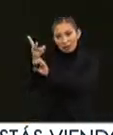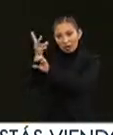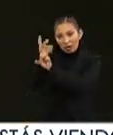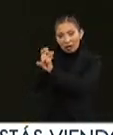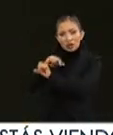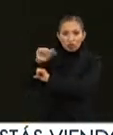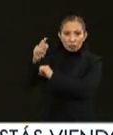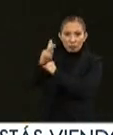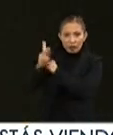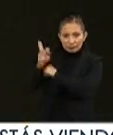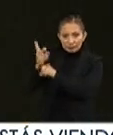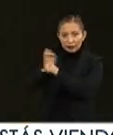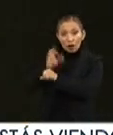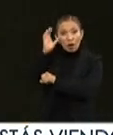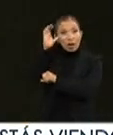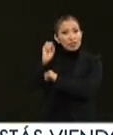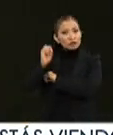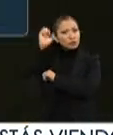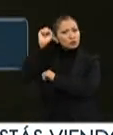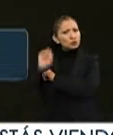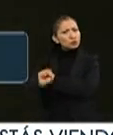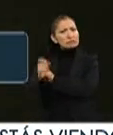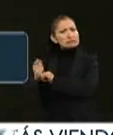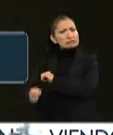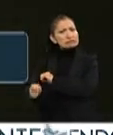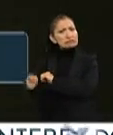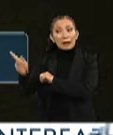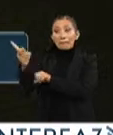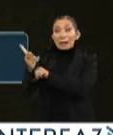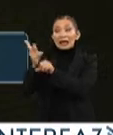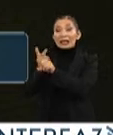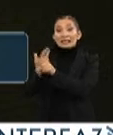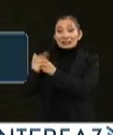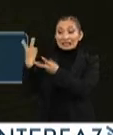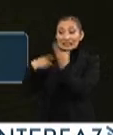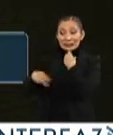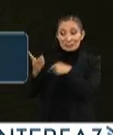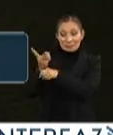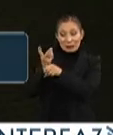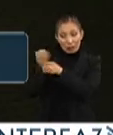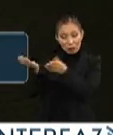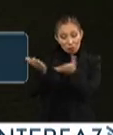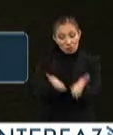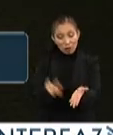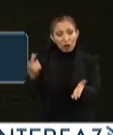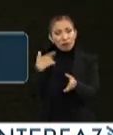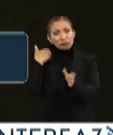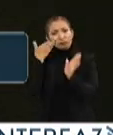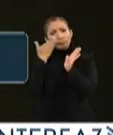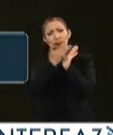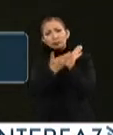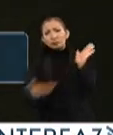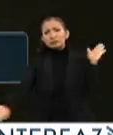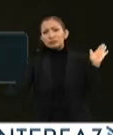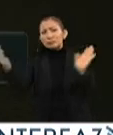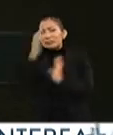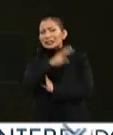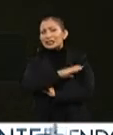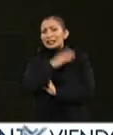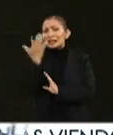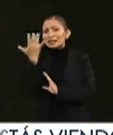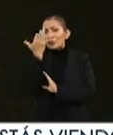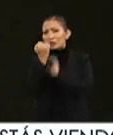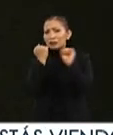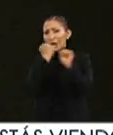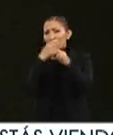invitado. Corea del Sur, nuestro país invitado, con quien a lo largo de casi medio siglo